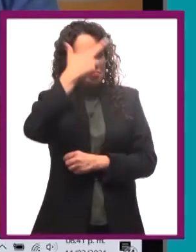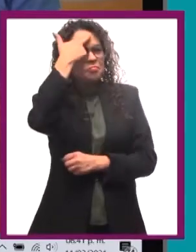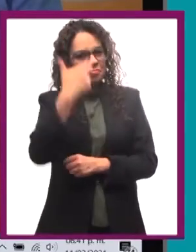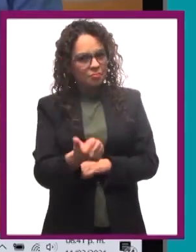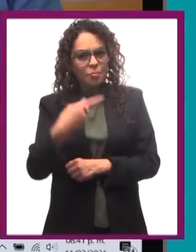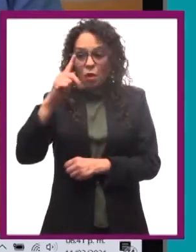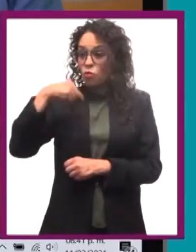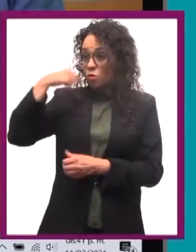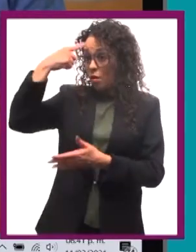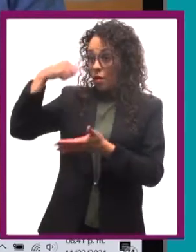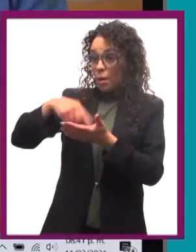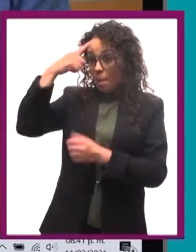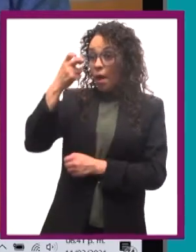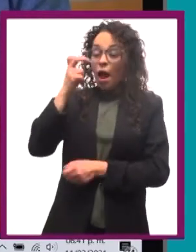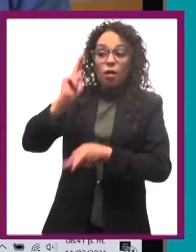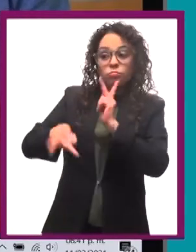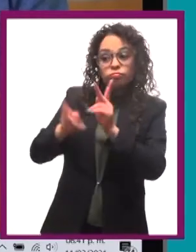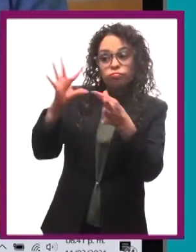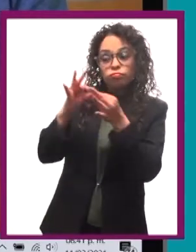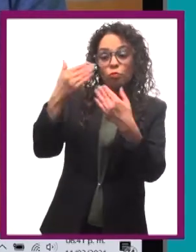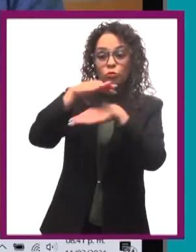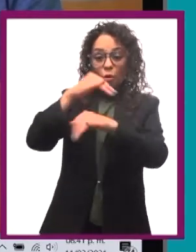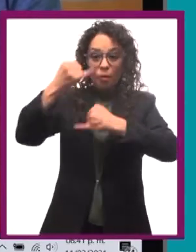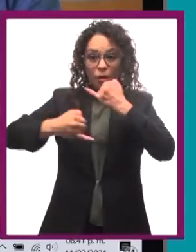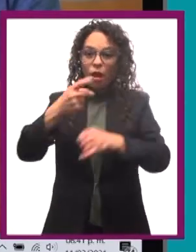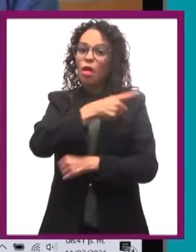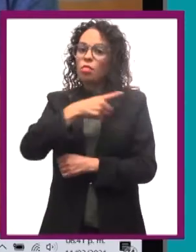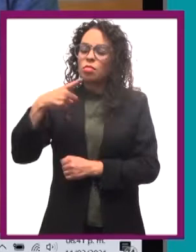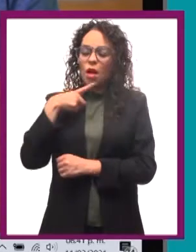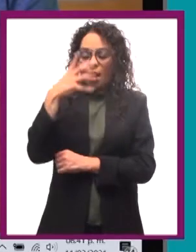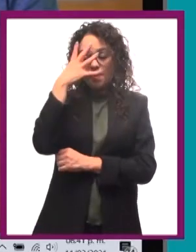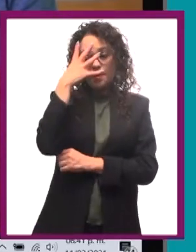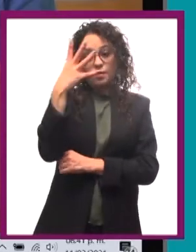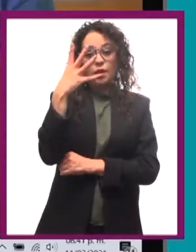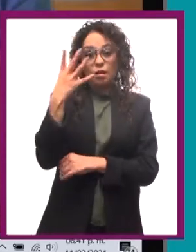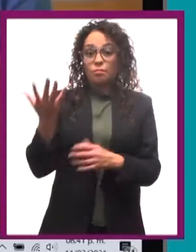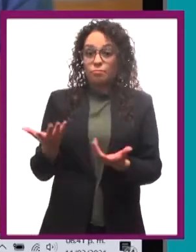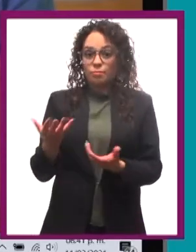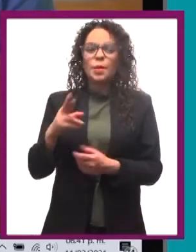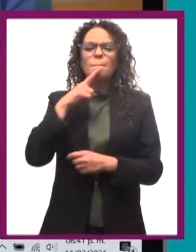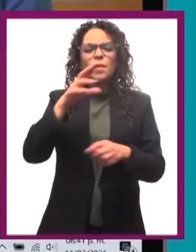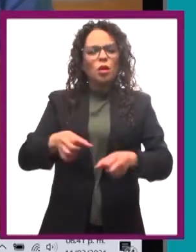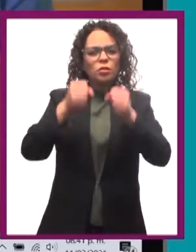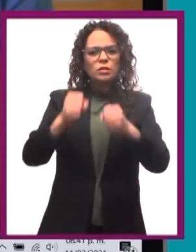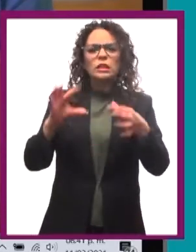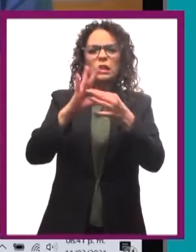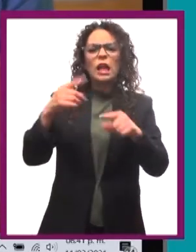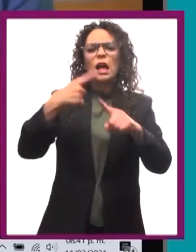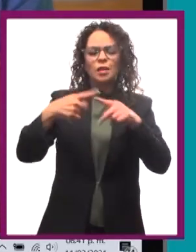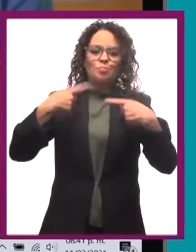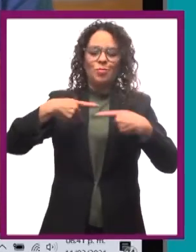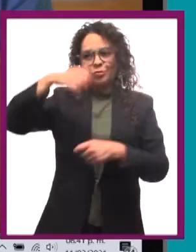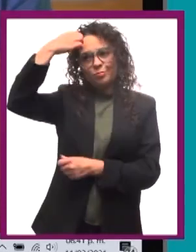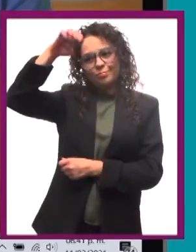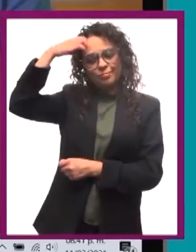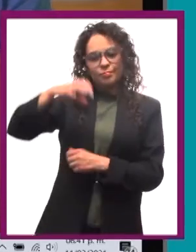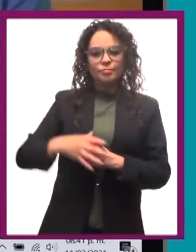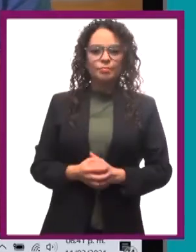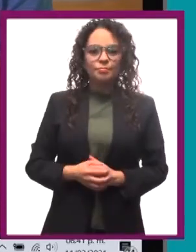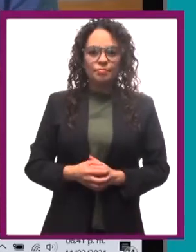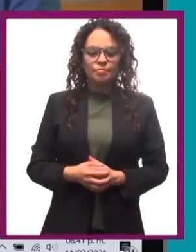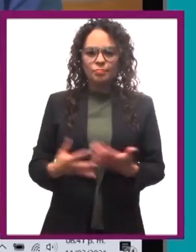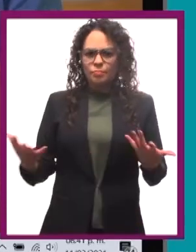razón, pero yo creo, irónicamente, que para hablar del juego hay que hacerlo con seriedad. Será mejor que nos lo explique un